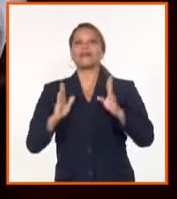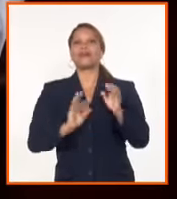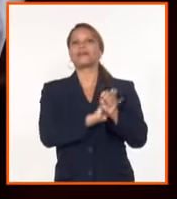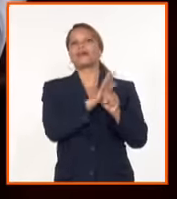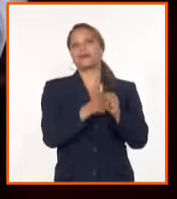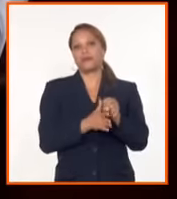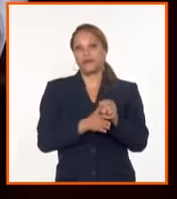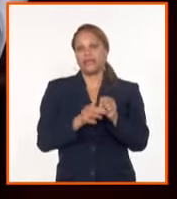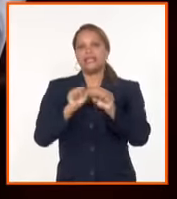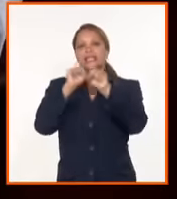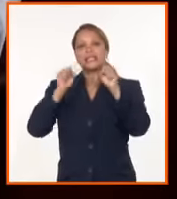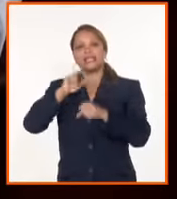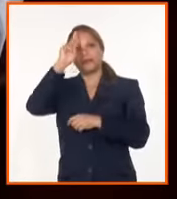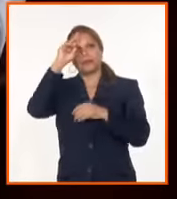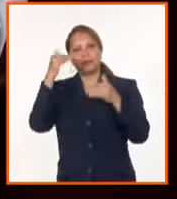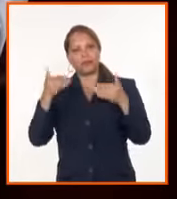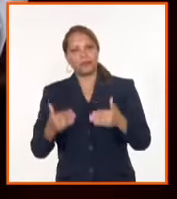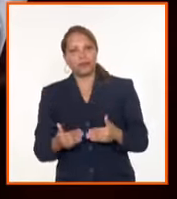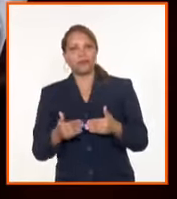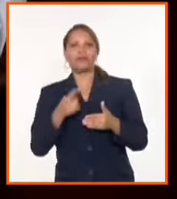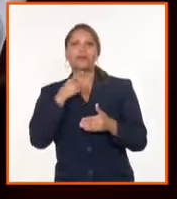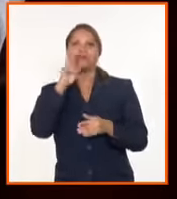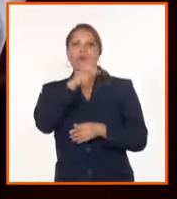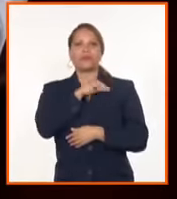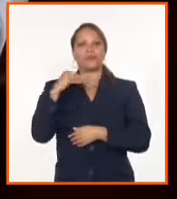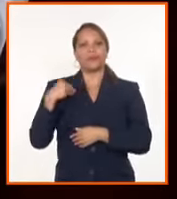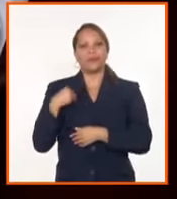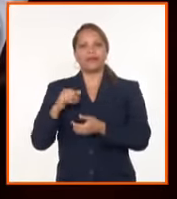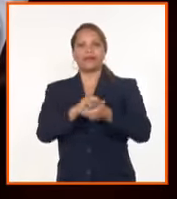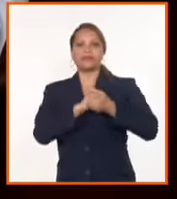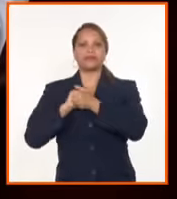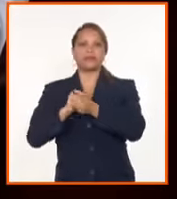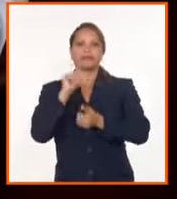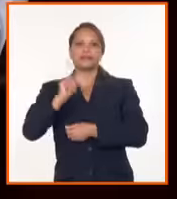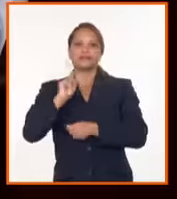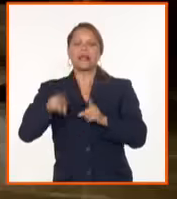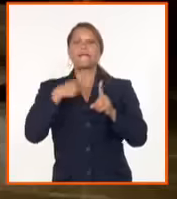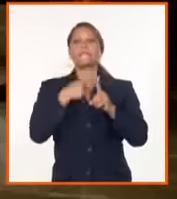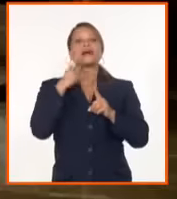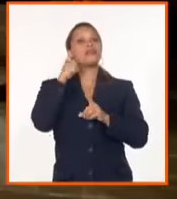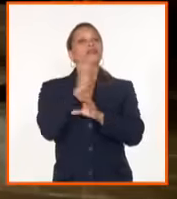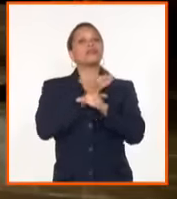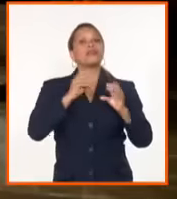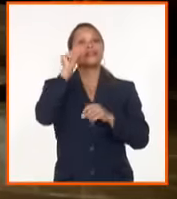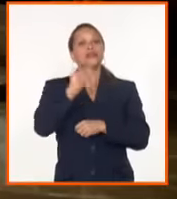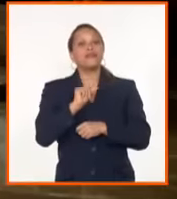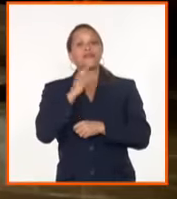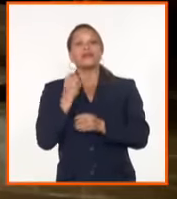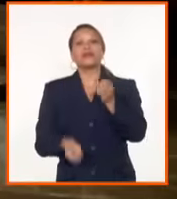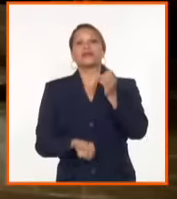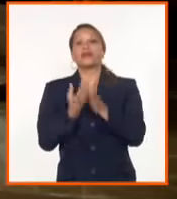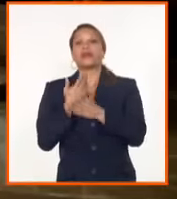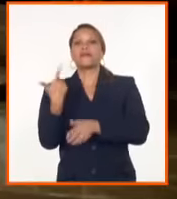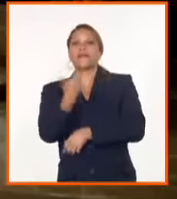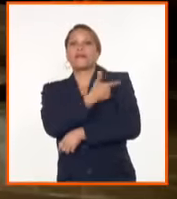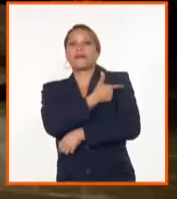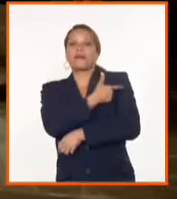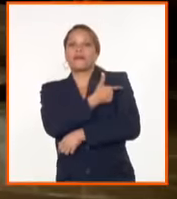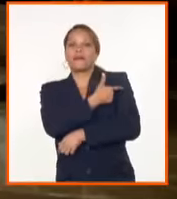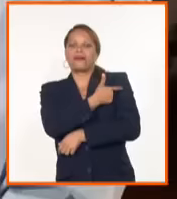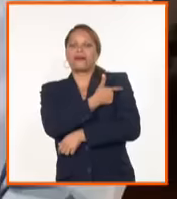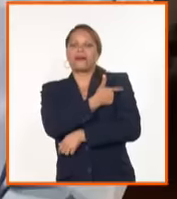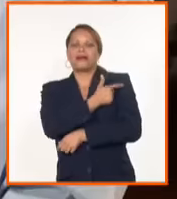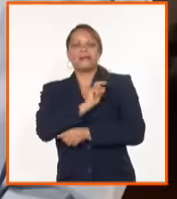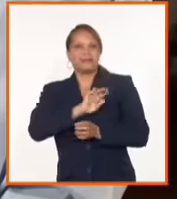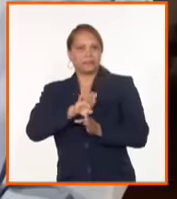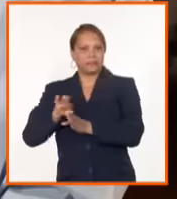sistema de salud, la cooperación de todo el mundo, la solidaridad humana y nuestros científicos con sus vacunas. Imaginen este país, y